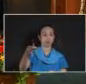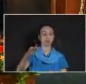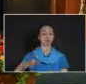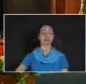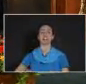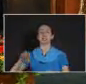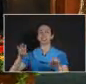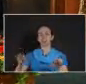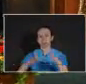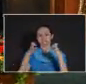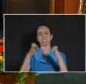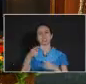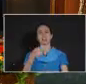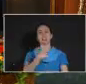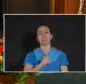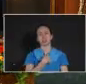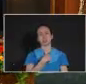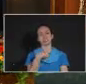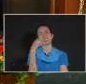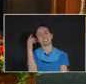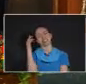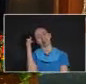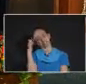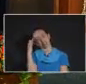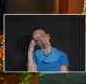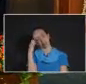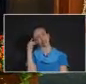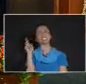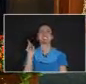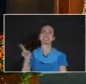ala, Señor, yo siempre empiezo los mensajes y nunca los termino.